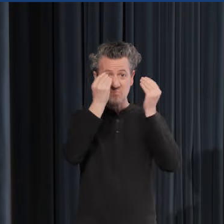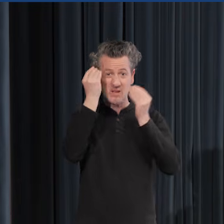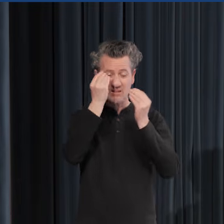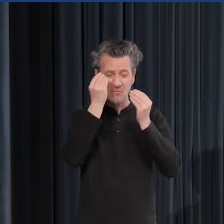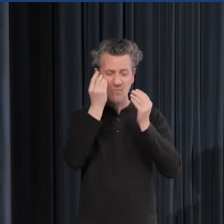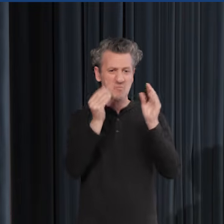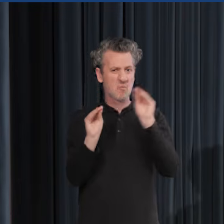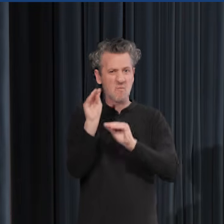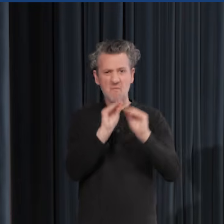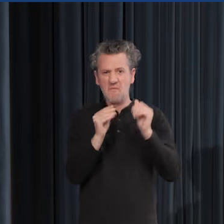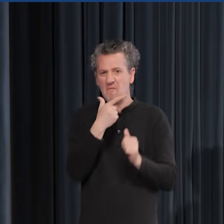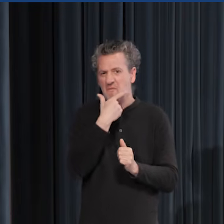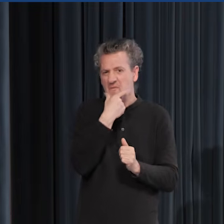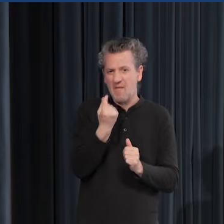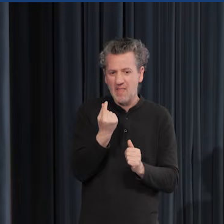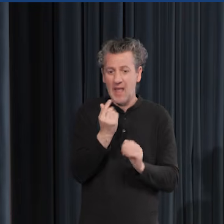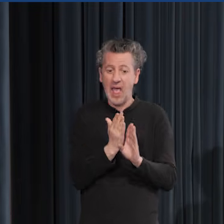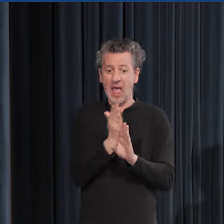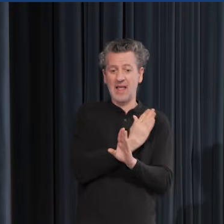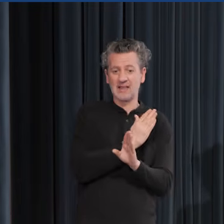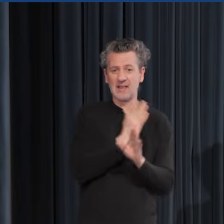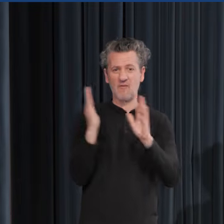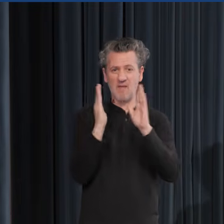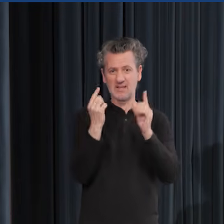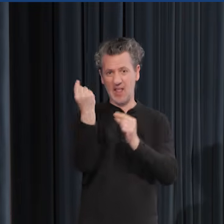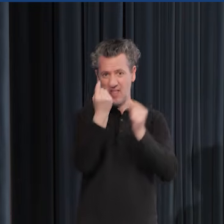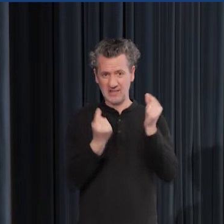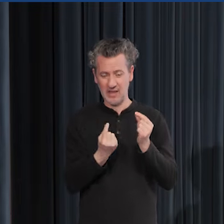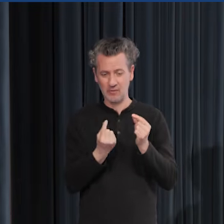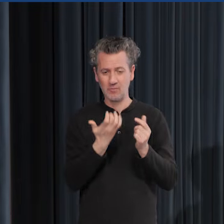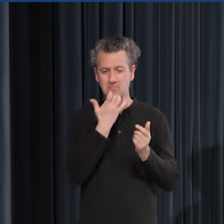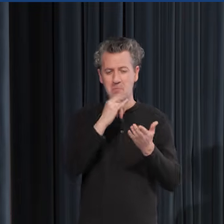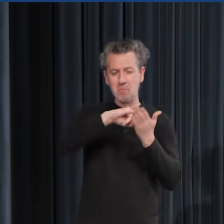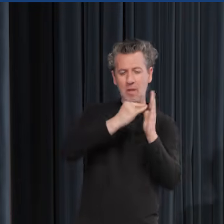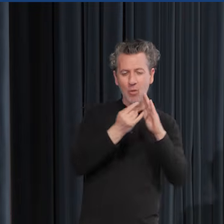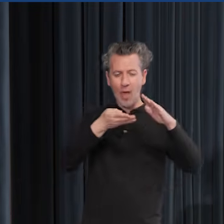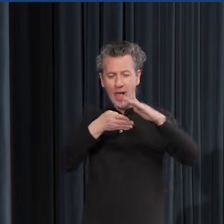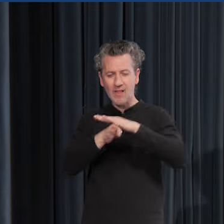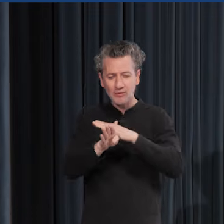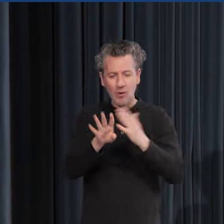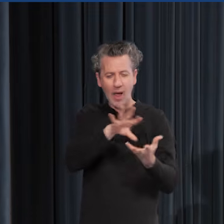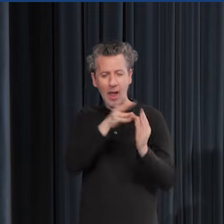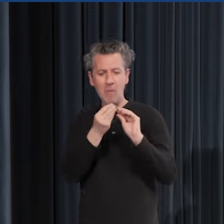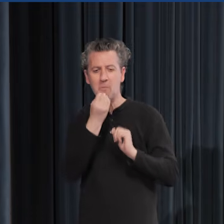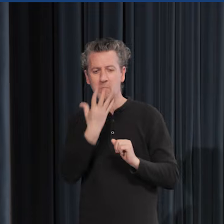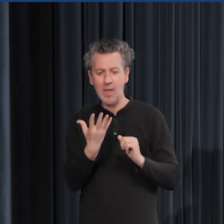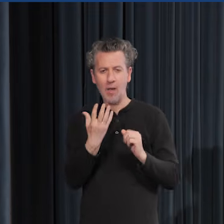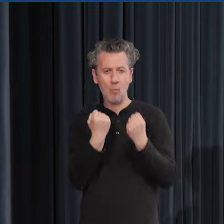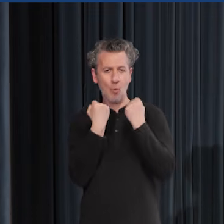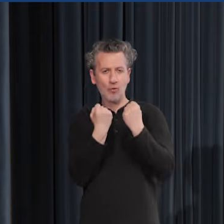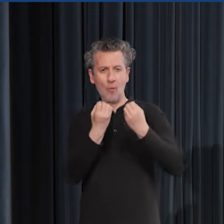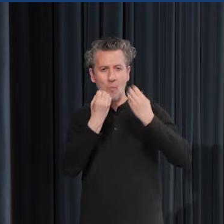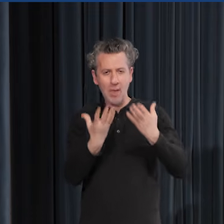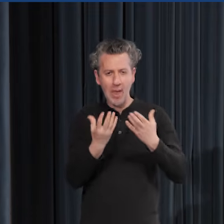podrían resolver muy fácilmente desde la fase de diseño. Si nosotros proyectamos medios de acceso adecuados y proyectamos cubiertas resistentes o con